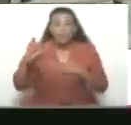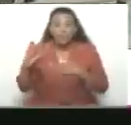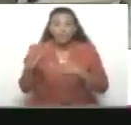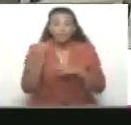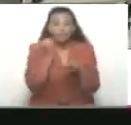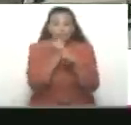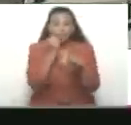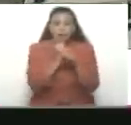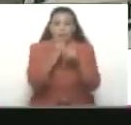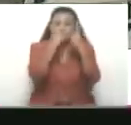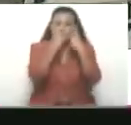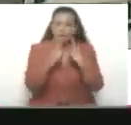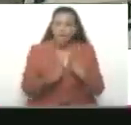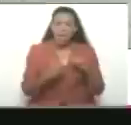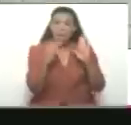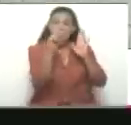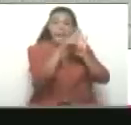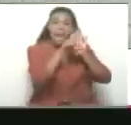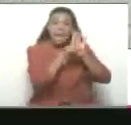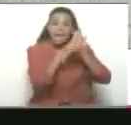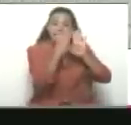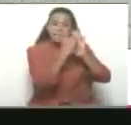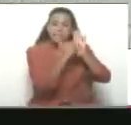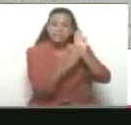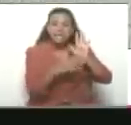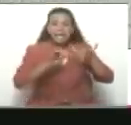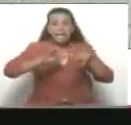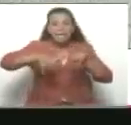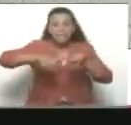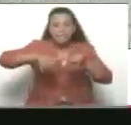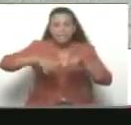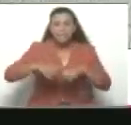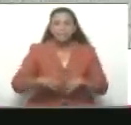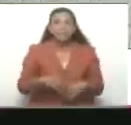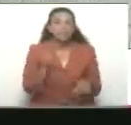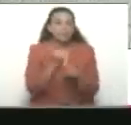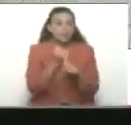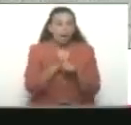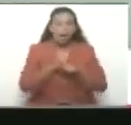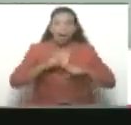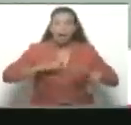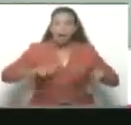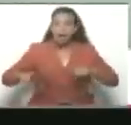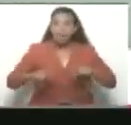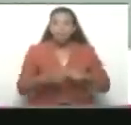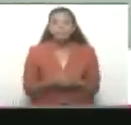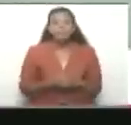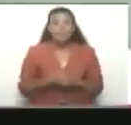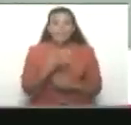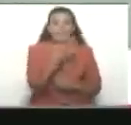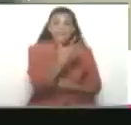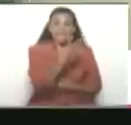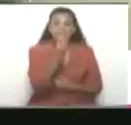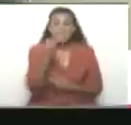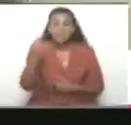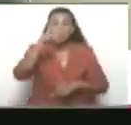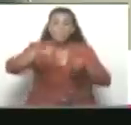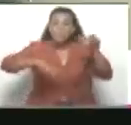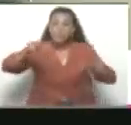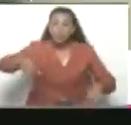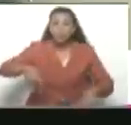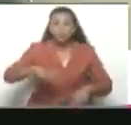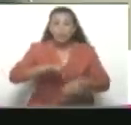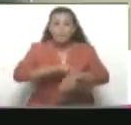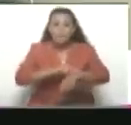estándares médicos técnicos de ingeniería de trabajo ya tenemos más de 500 personas que están